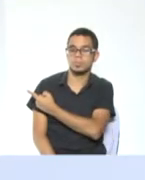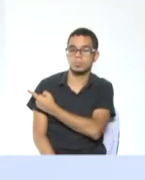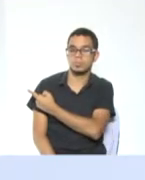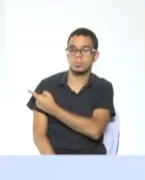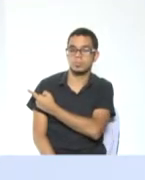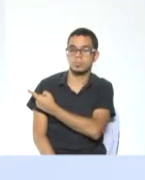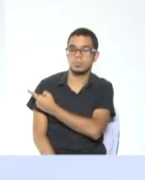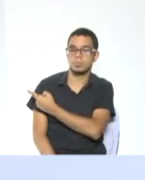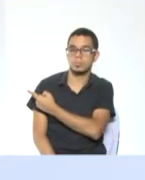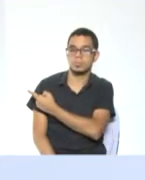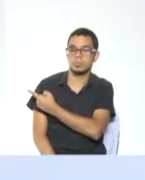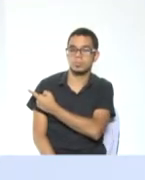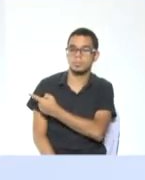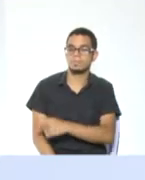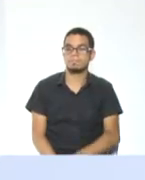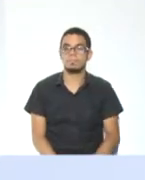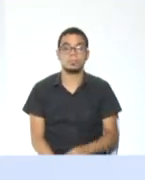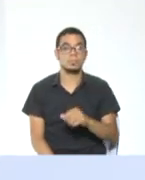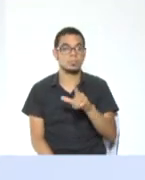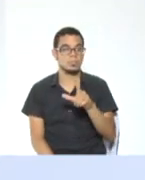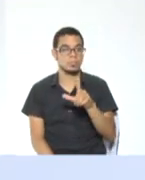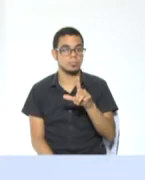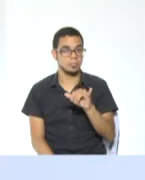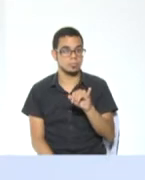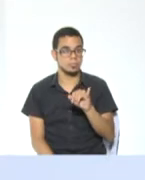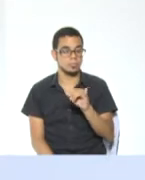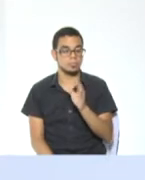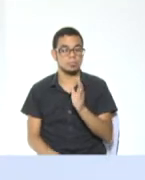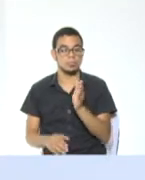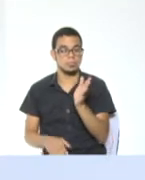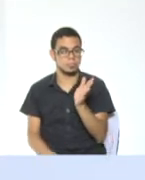observamos cómo la separamos en sílabas. Li,